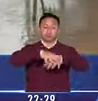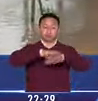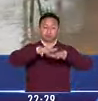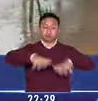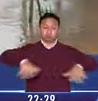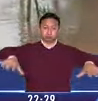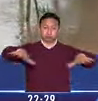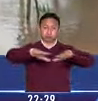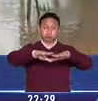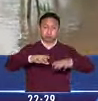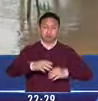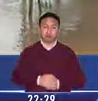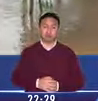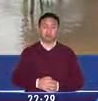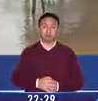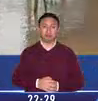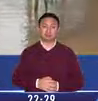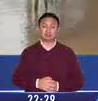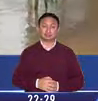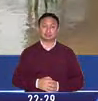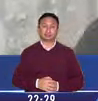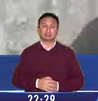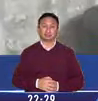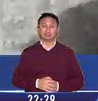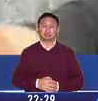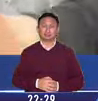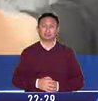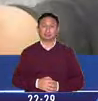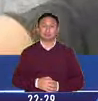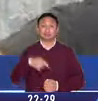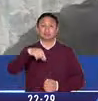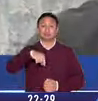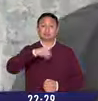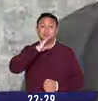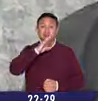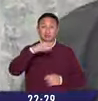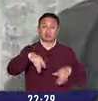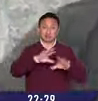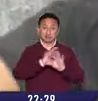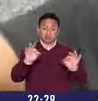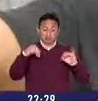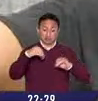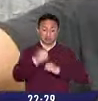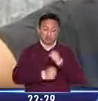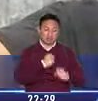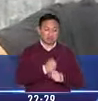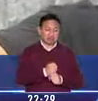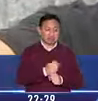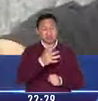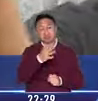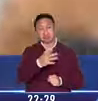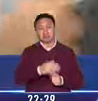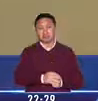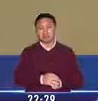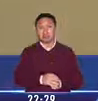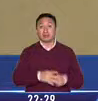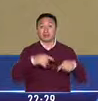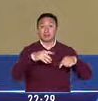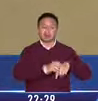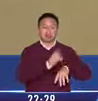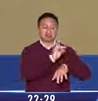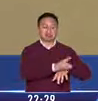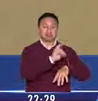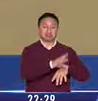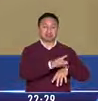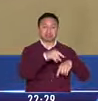calles de la cooperativa Marco Solís. Este canal siempre vienen a limpiarlo. Este año por ahí medio vinieron a limpiarlo y el lodo lo dejan ahí